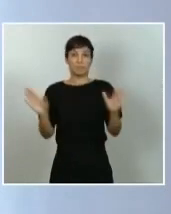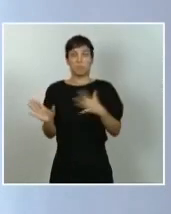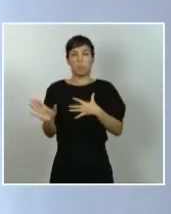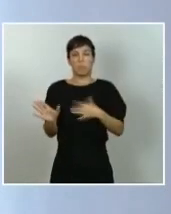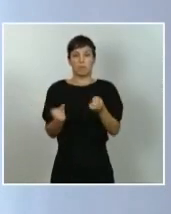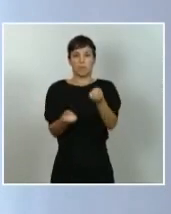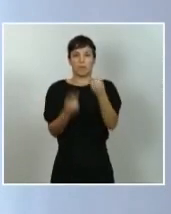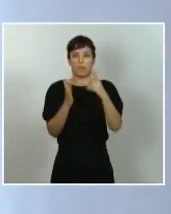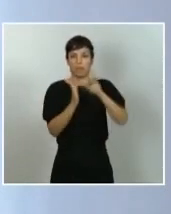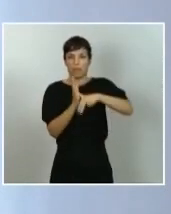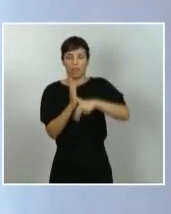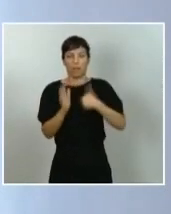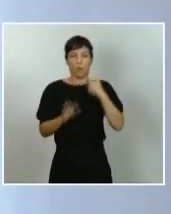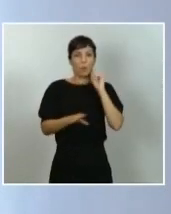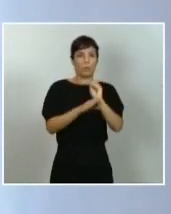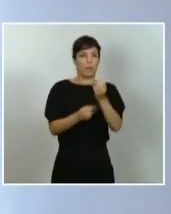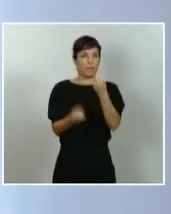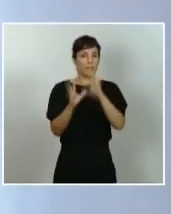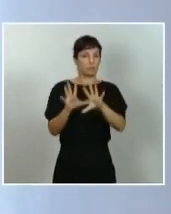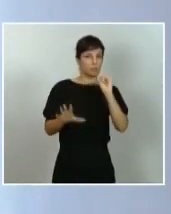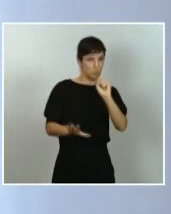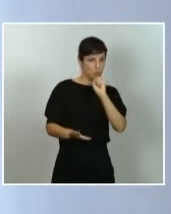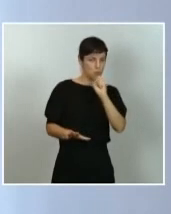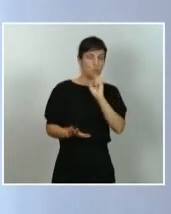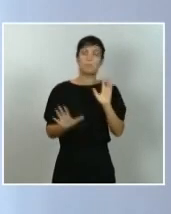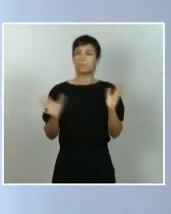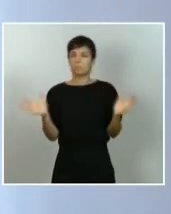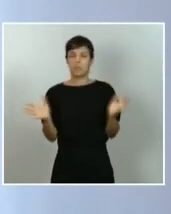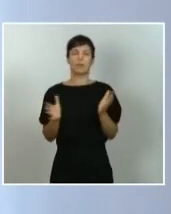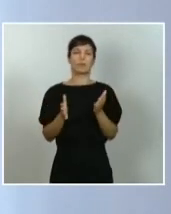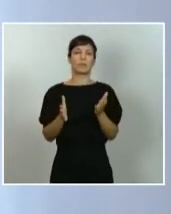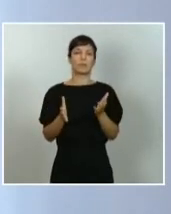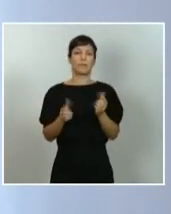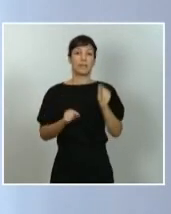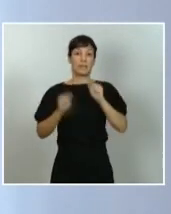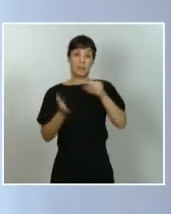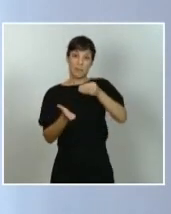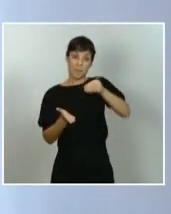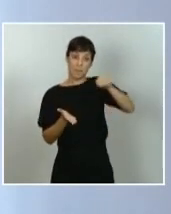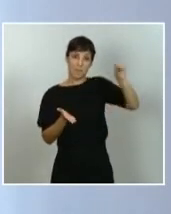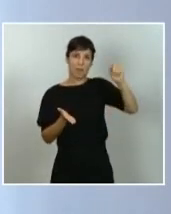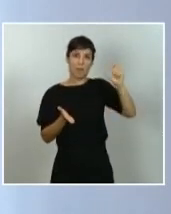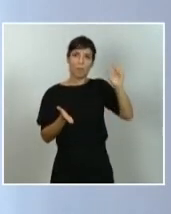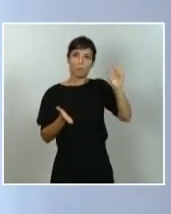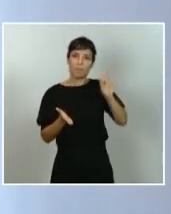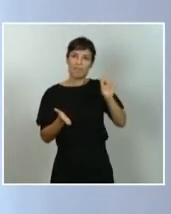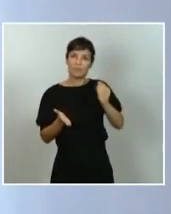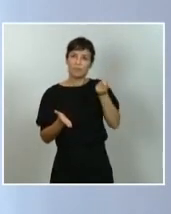vocación del científico y la vocación del sanitario, que evidentemente no es la vocación del político. No tienen nada que ver, ¿no?